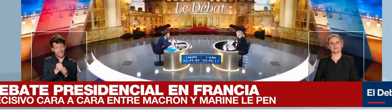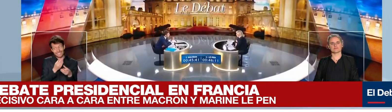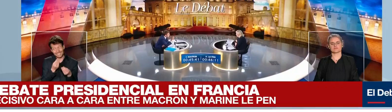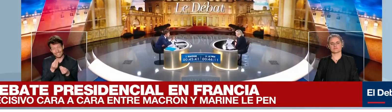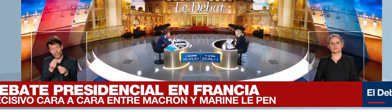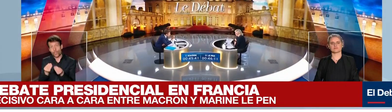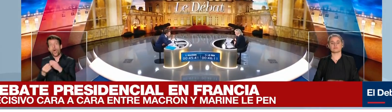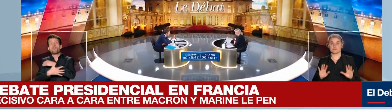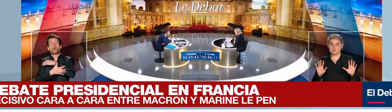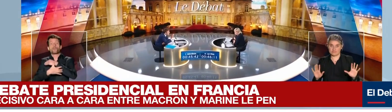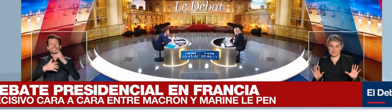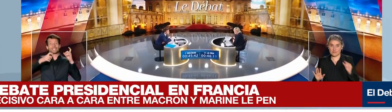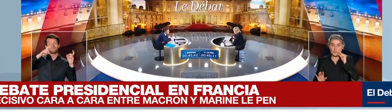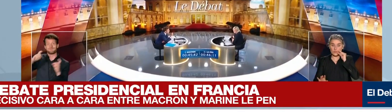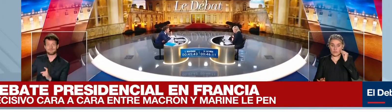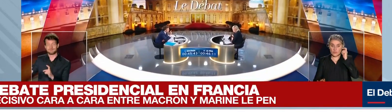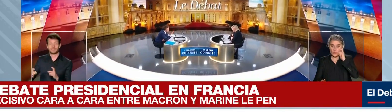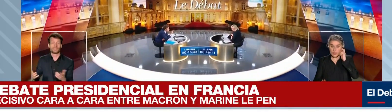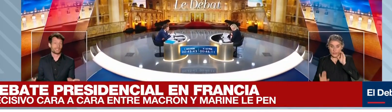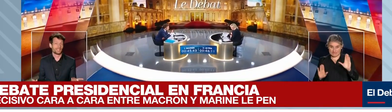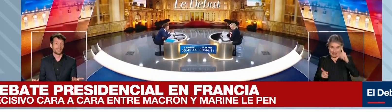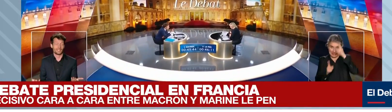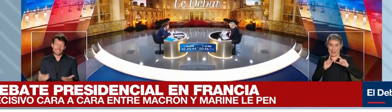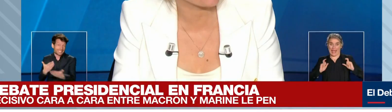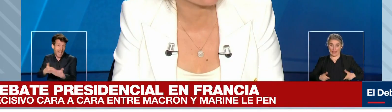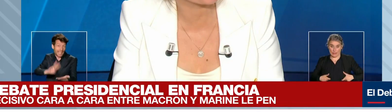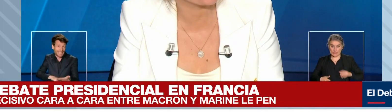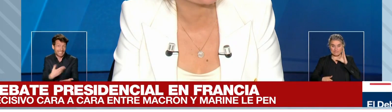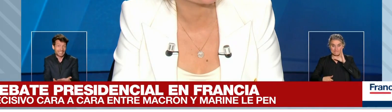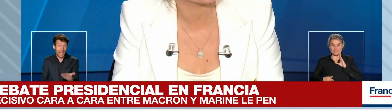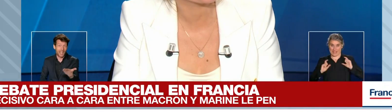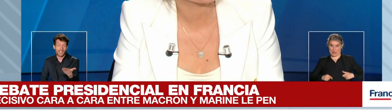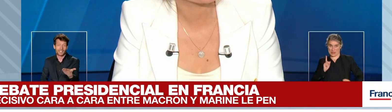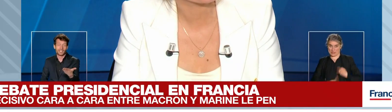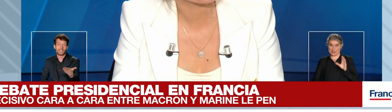realmente contra la pobreza, señor Le Pen. Esa es la realidad. Pero quisiera simplemente